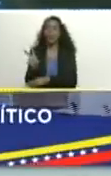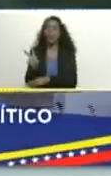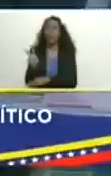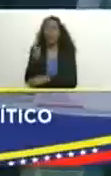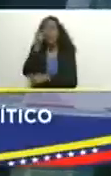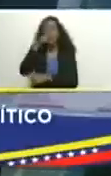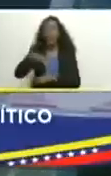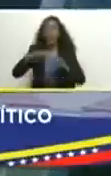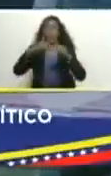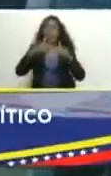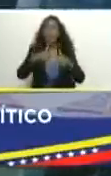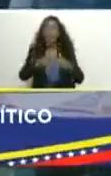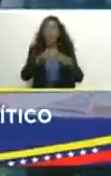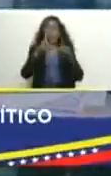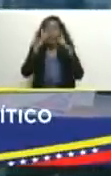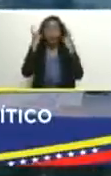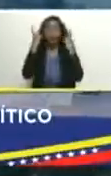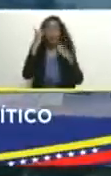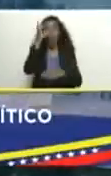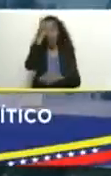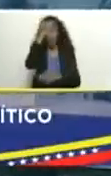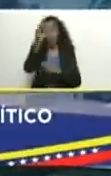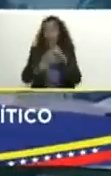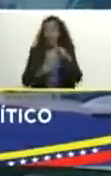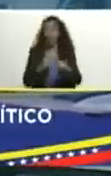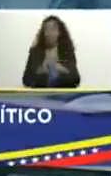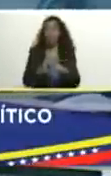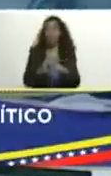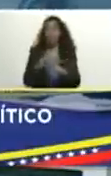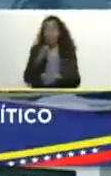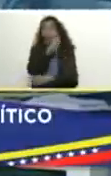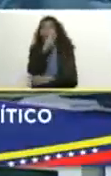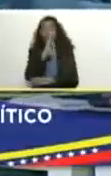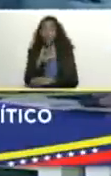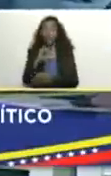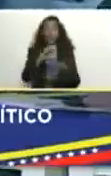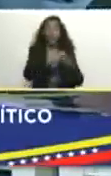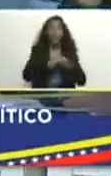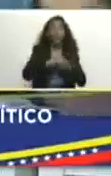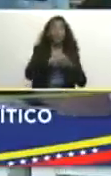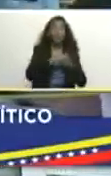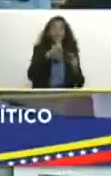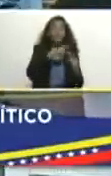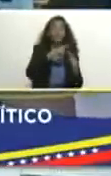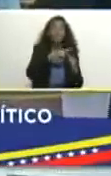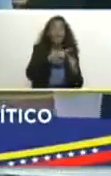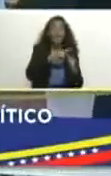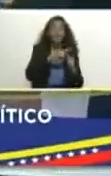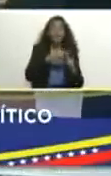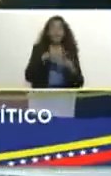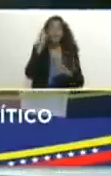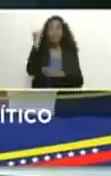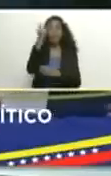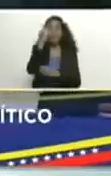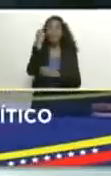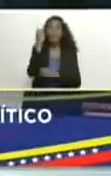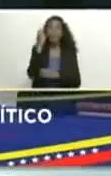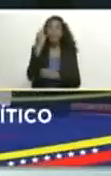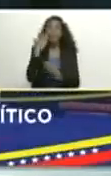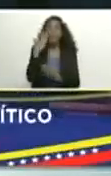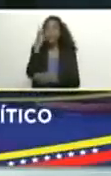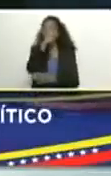La Guaira, por el puerto de Puerto Cabello, por el Zulia, por el Táchira, por San Antonio, por Apure,